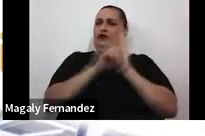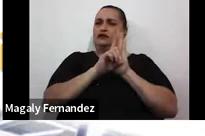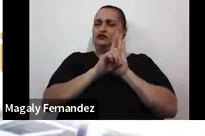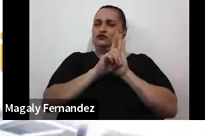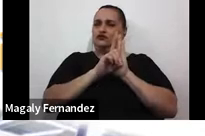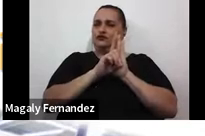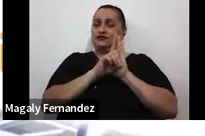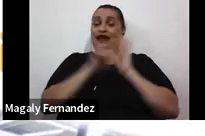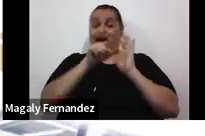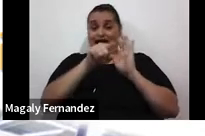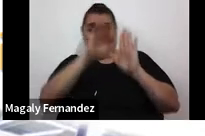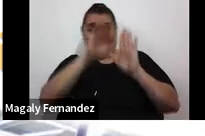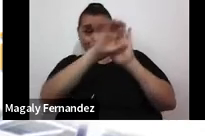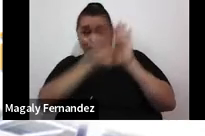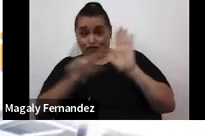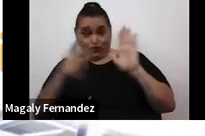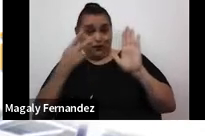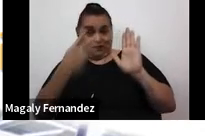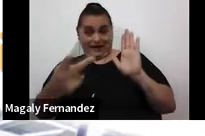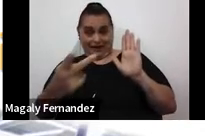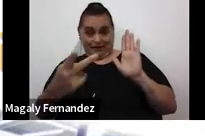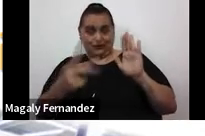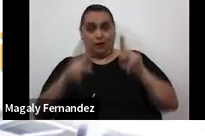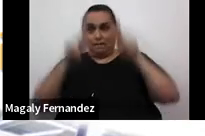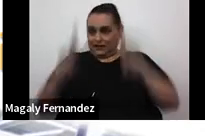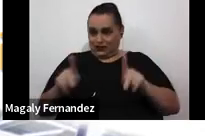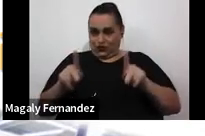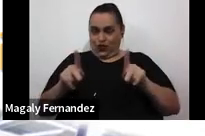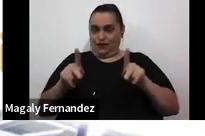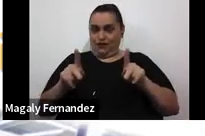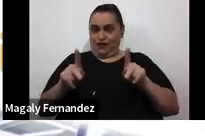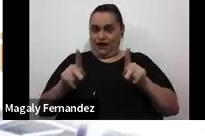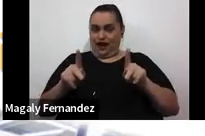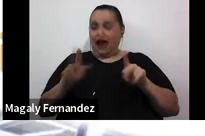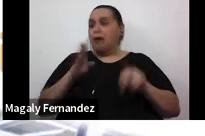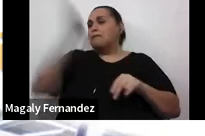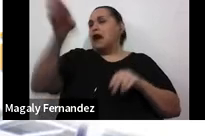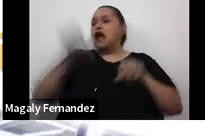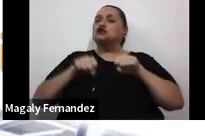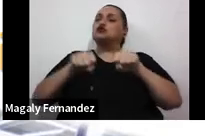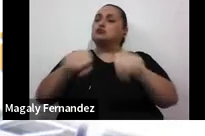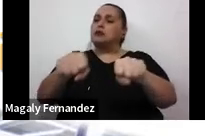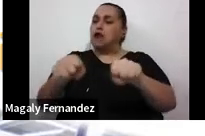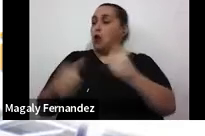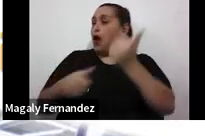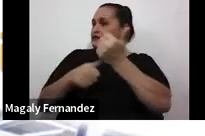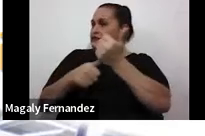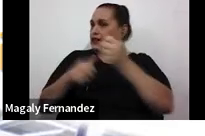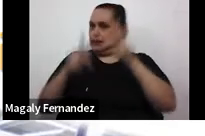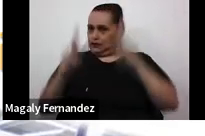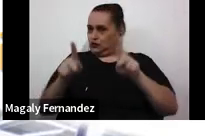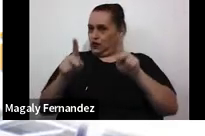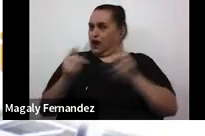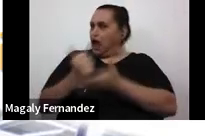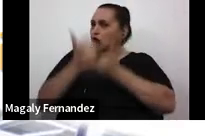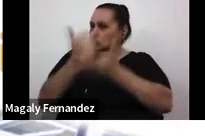aquí en las fotografías vemos precisamente a una persona que está yendo al supermercado con la asistencia personal que